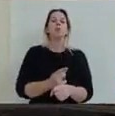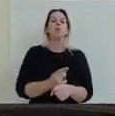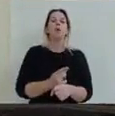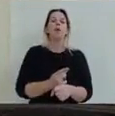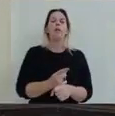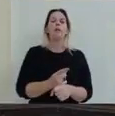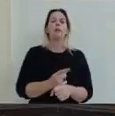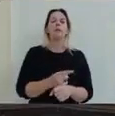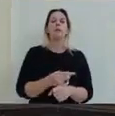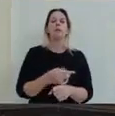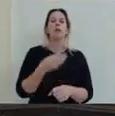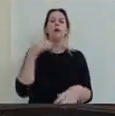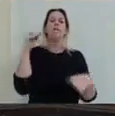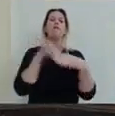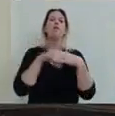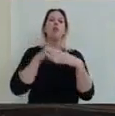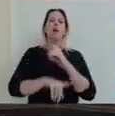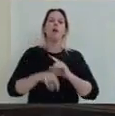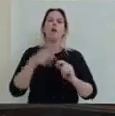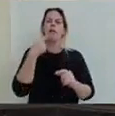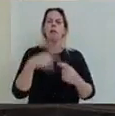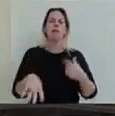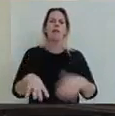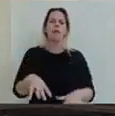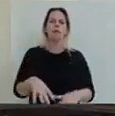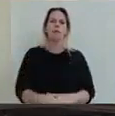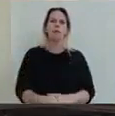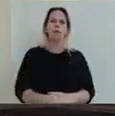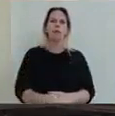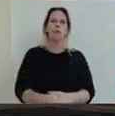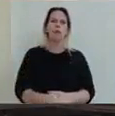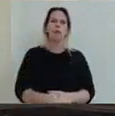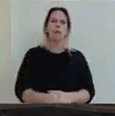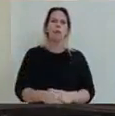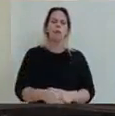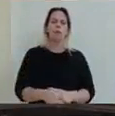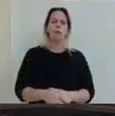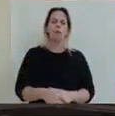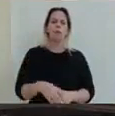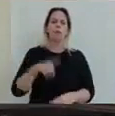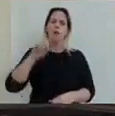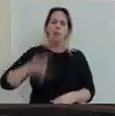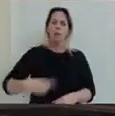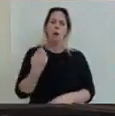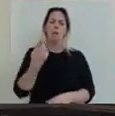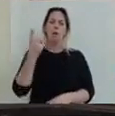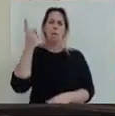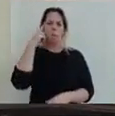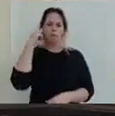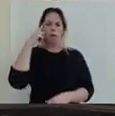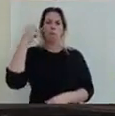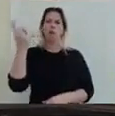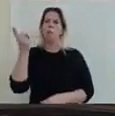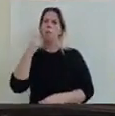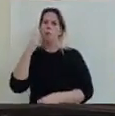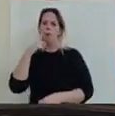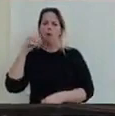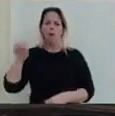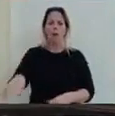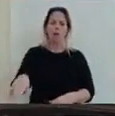lado. Y por otro lado, si el Ejecutivo considera que el plazo no es el suficiente, me parece que